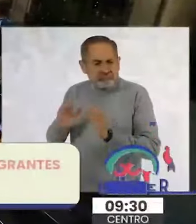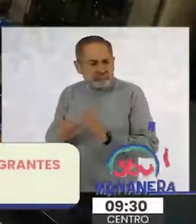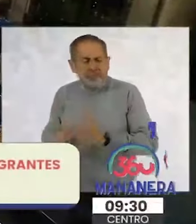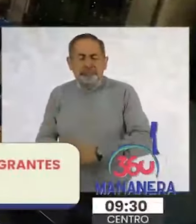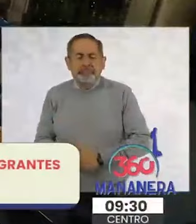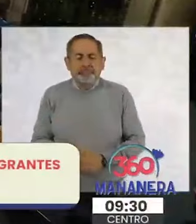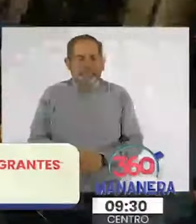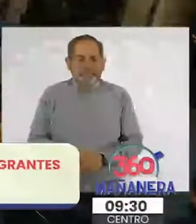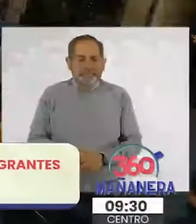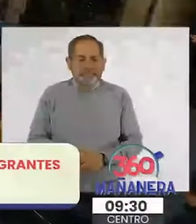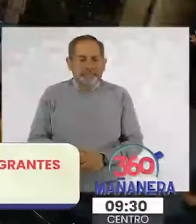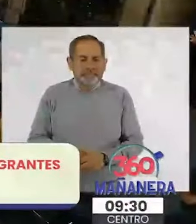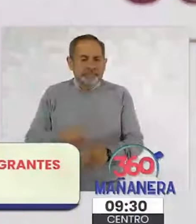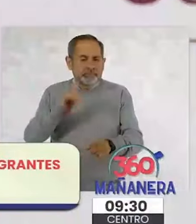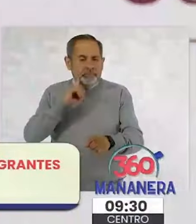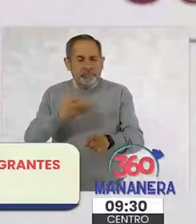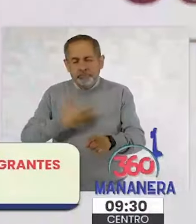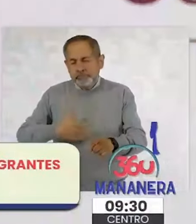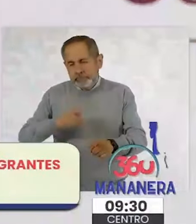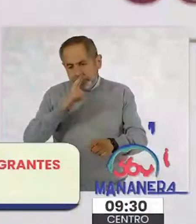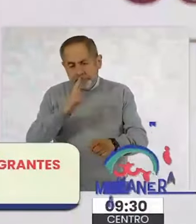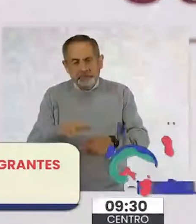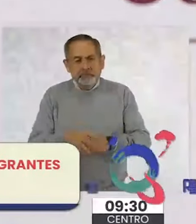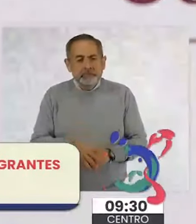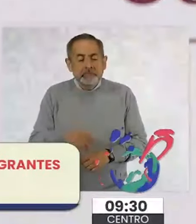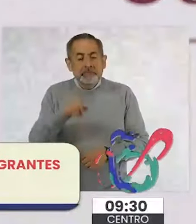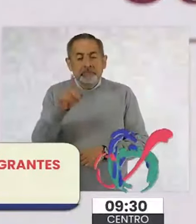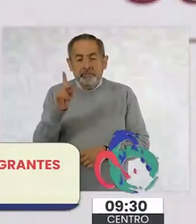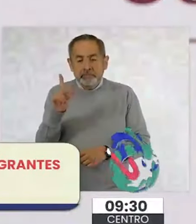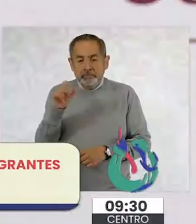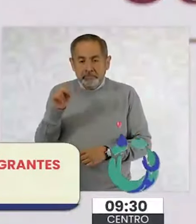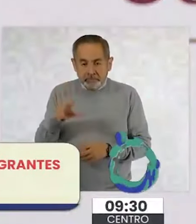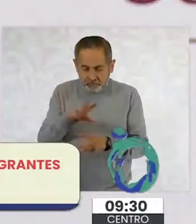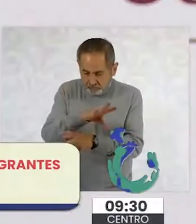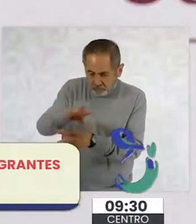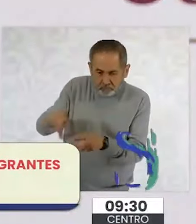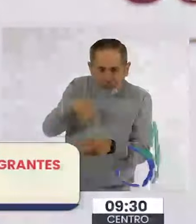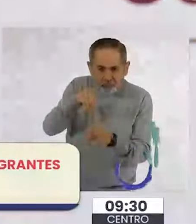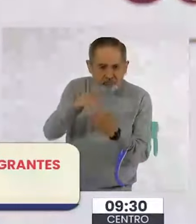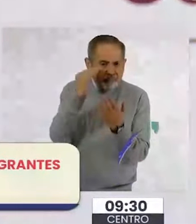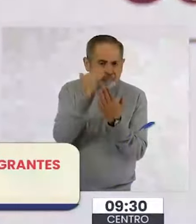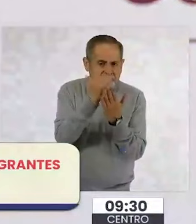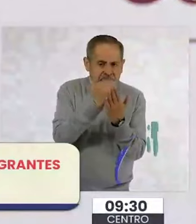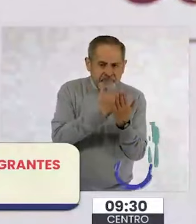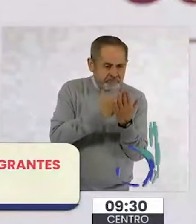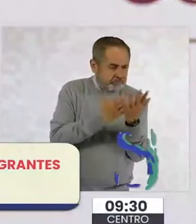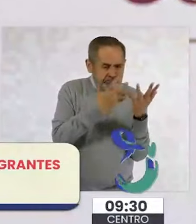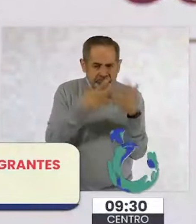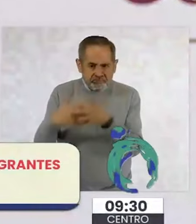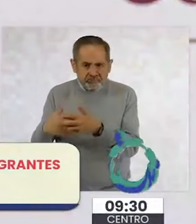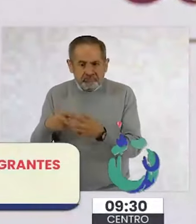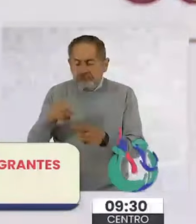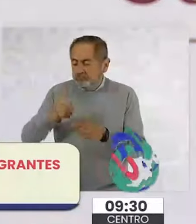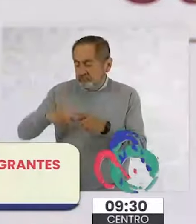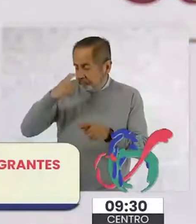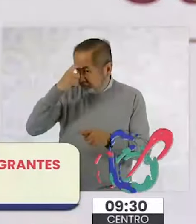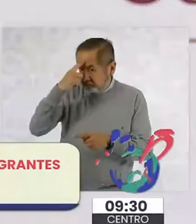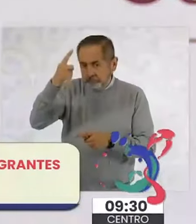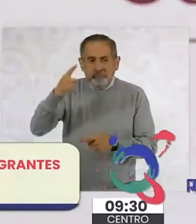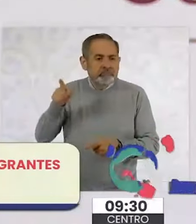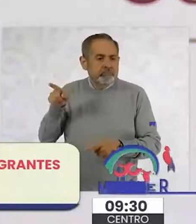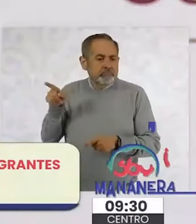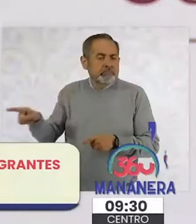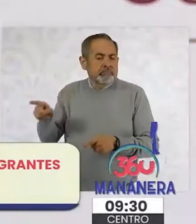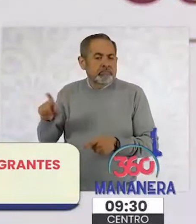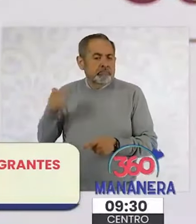estrategia integral que desarrolló el presidente López Obrador y que nosotros le hemos dado continuidad y la